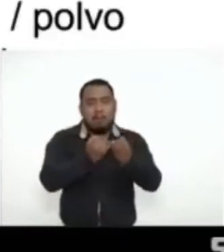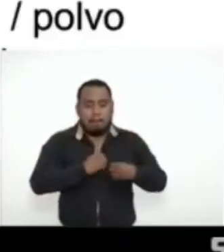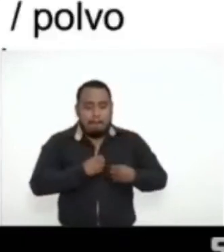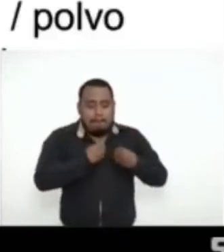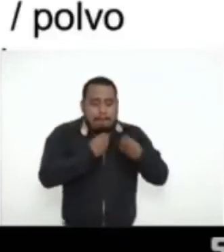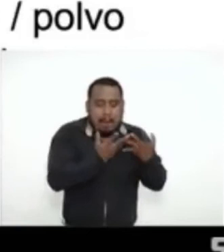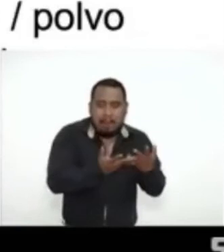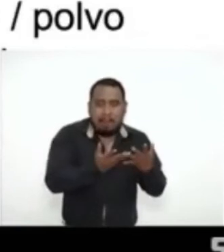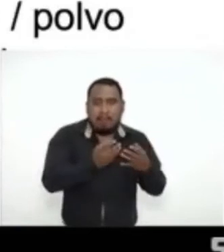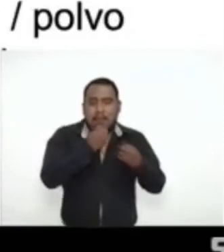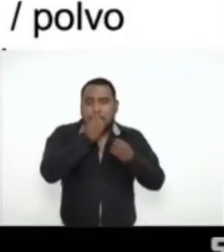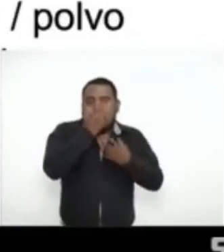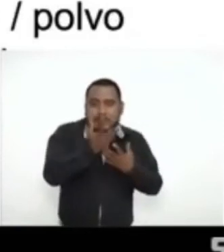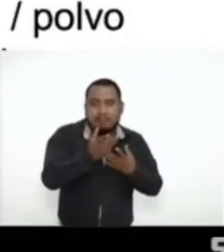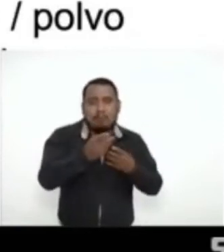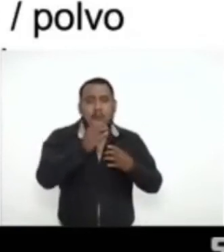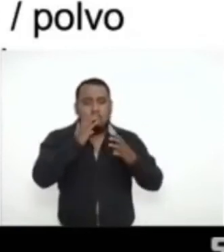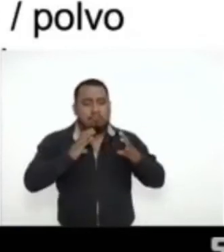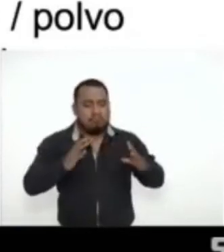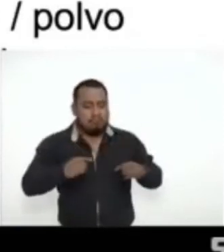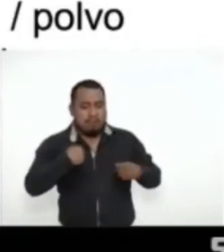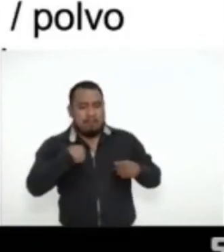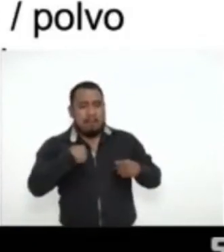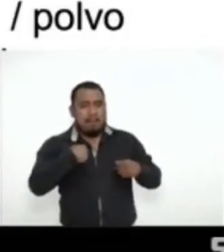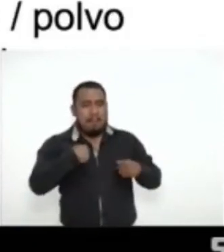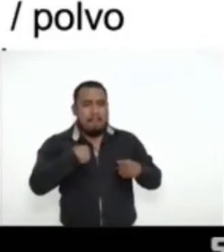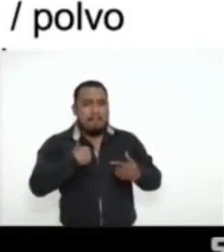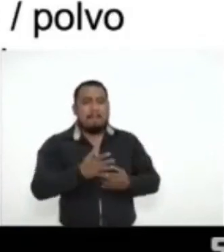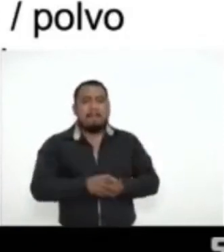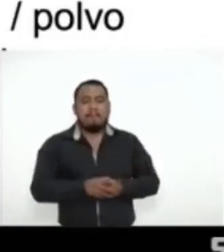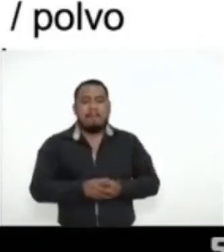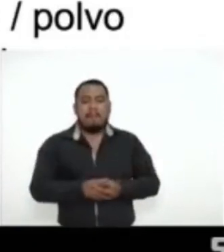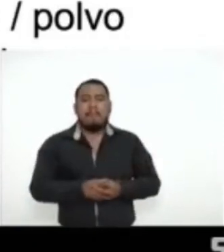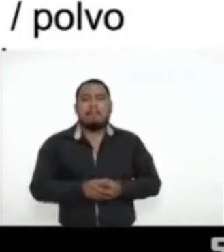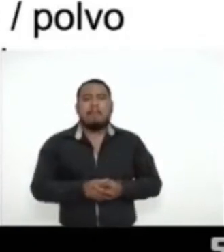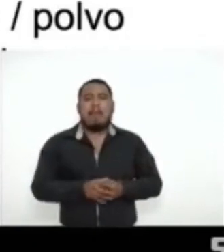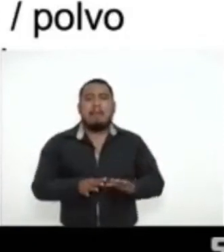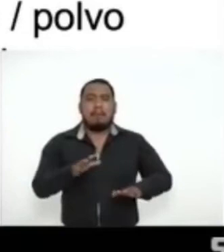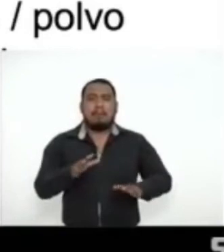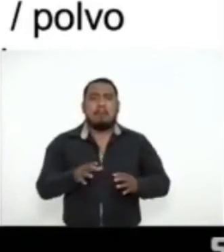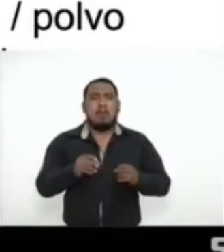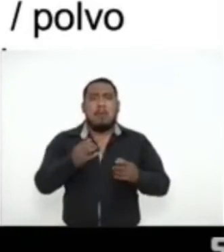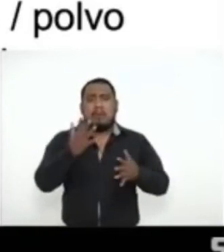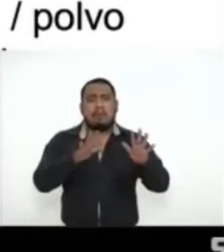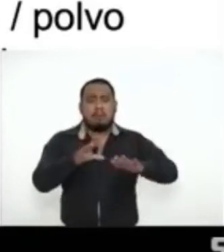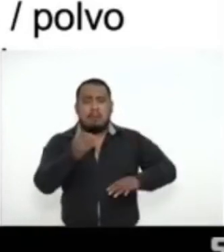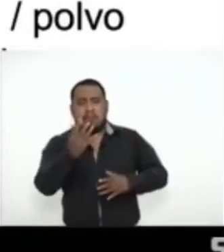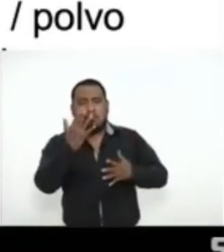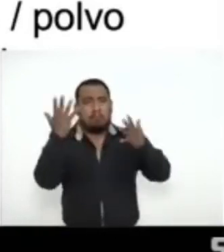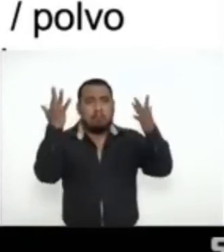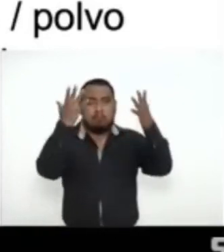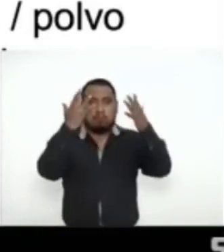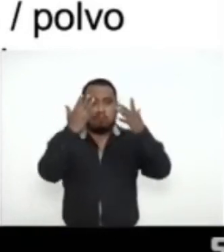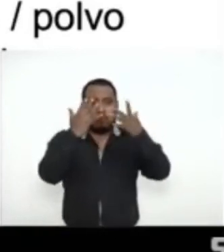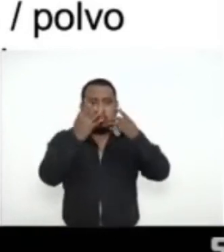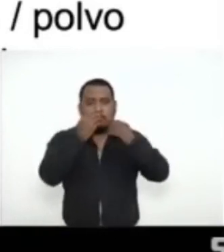cuerpo extraño, ¿sí? De nuestro árbol bronquial, pero puede ser real como el polvo o puede ser